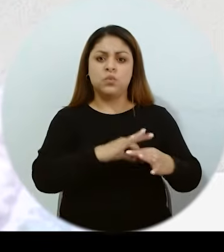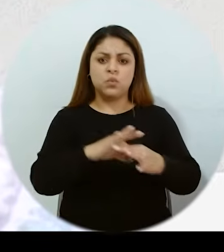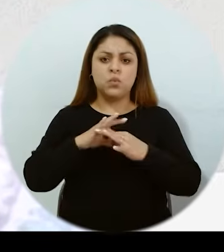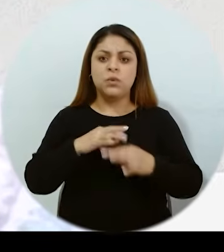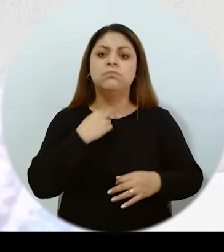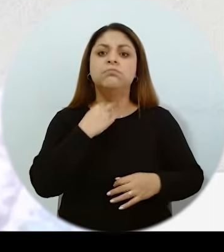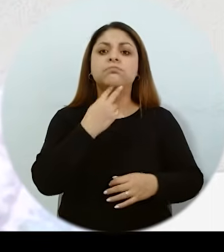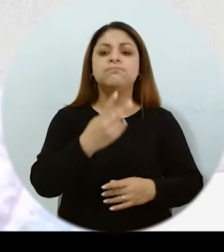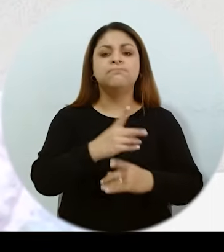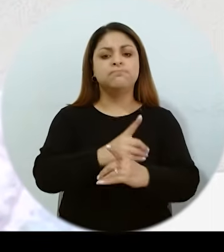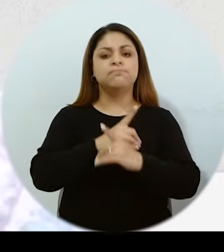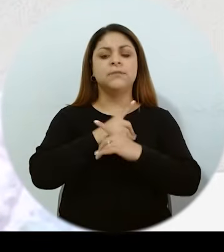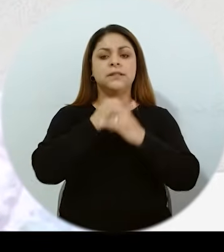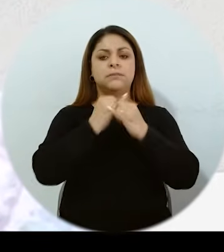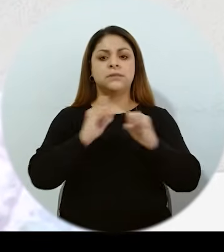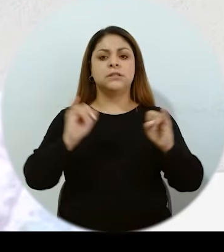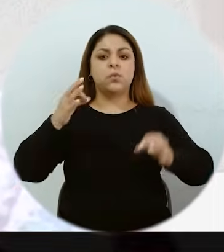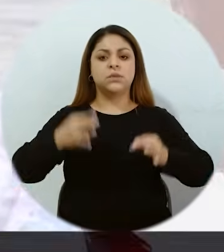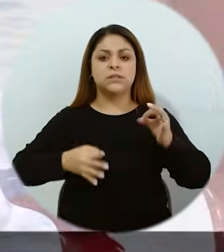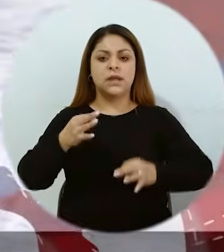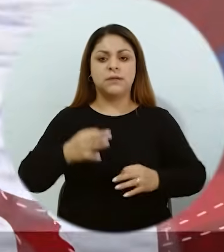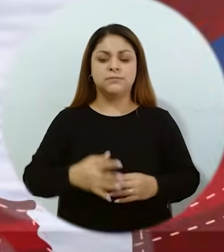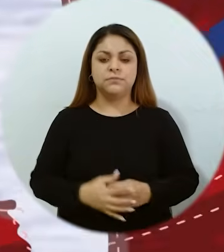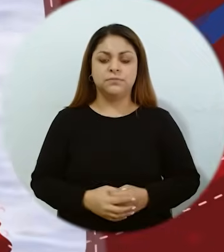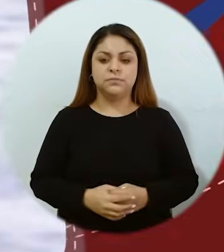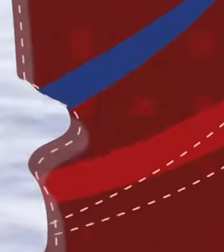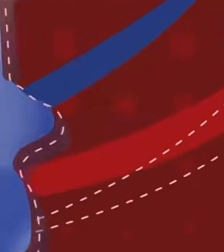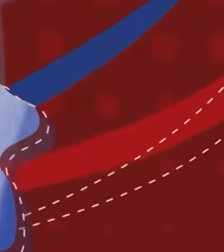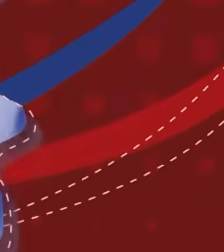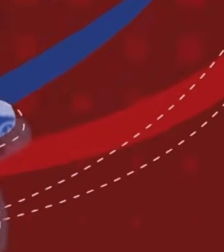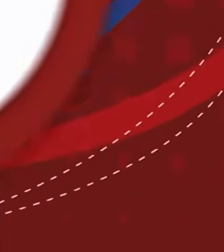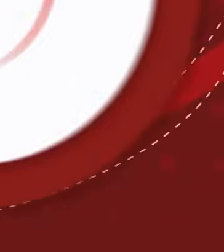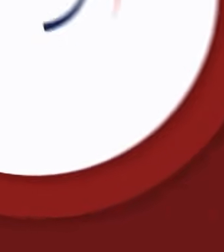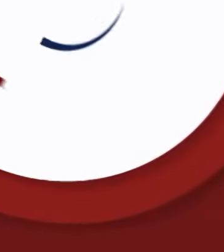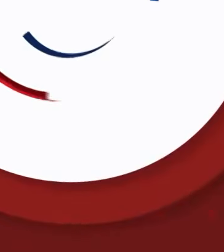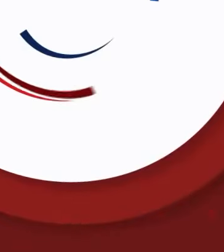voces en defensa de la independencia judicial.